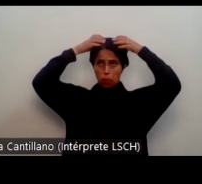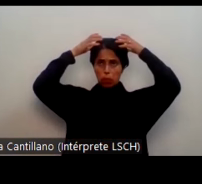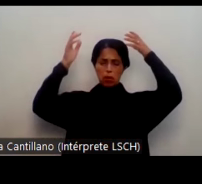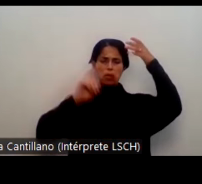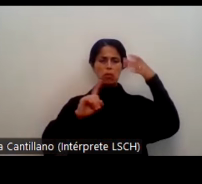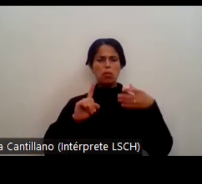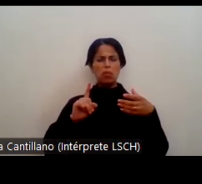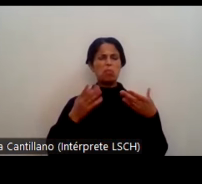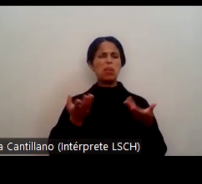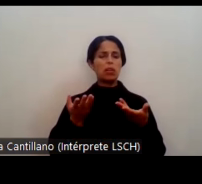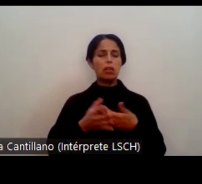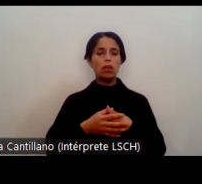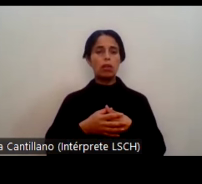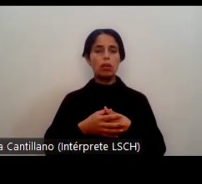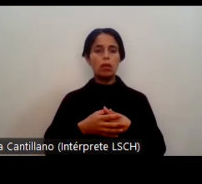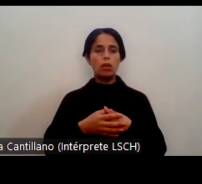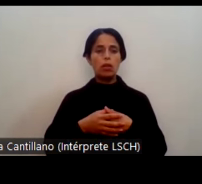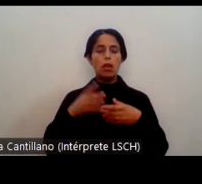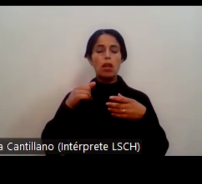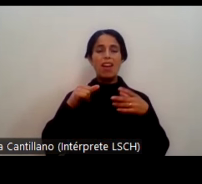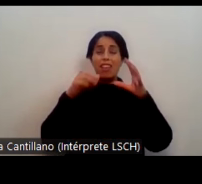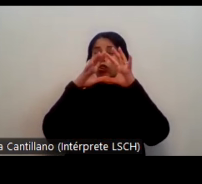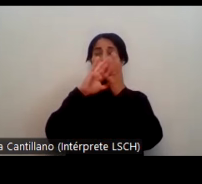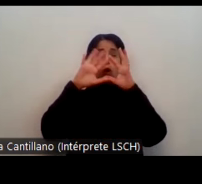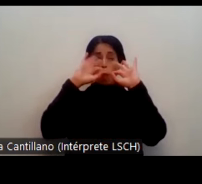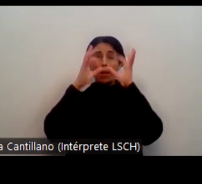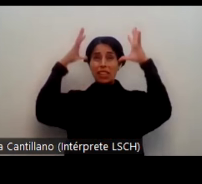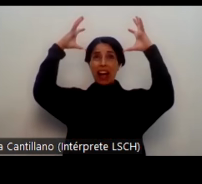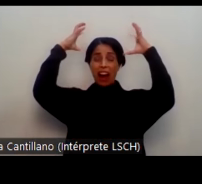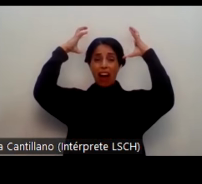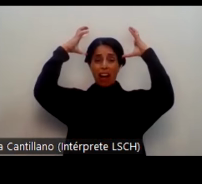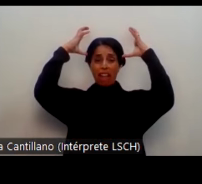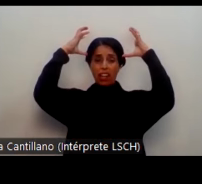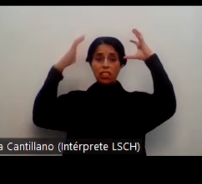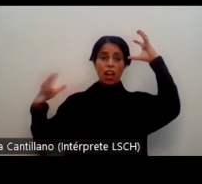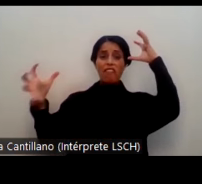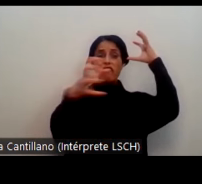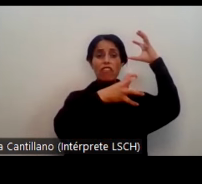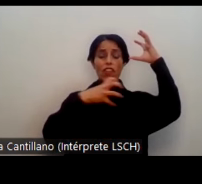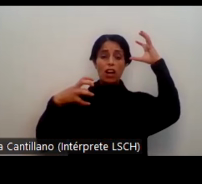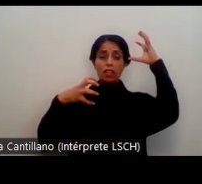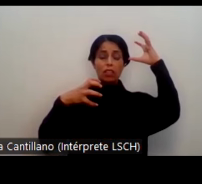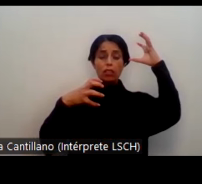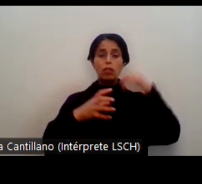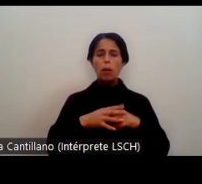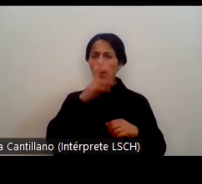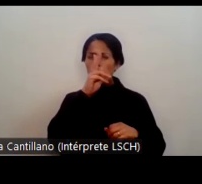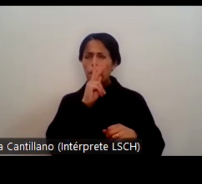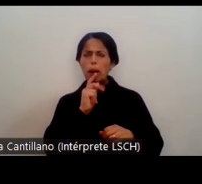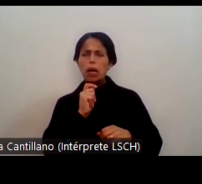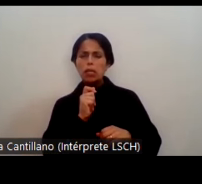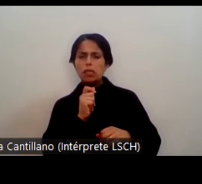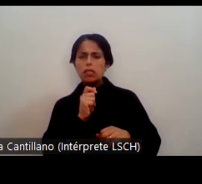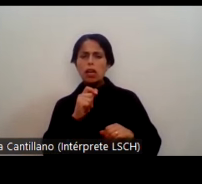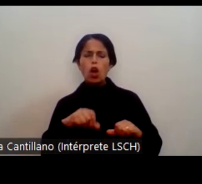rito, constituye la cabeza entera de un felino, me parece que